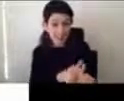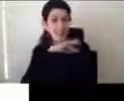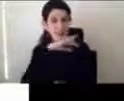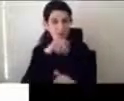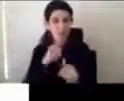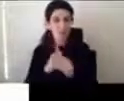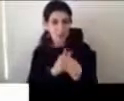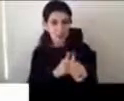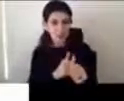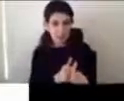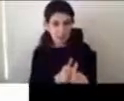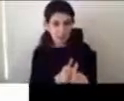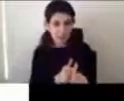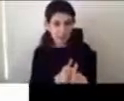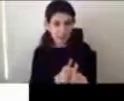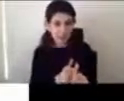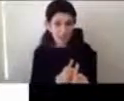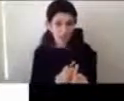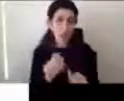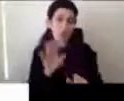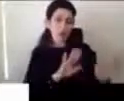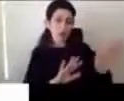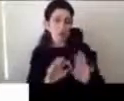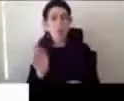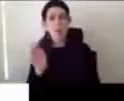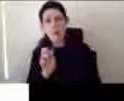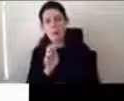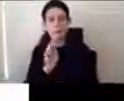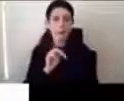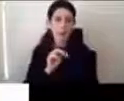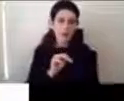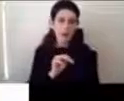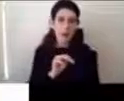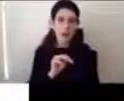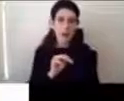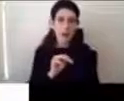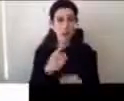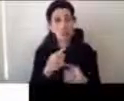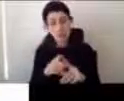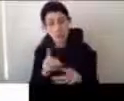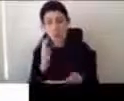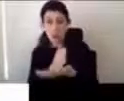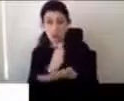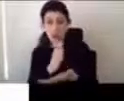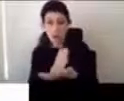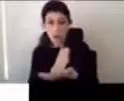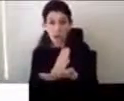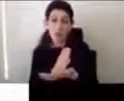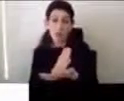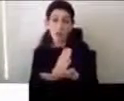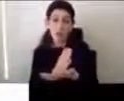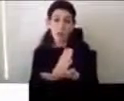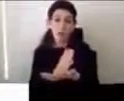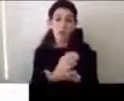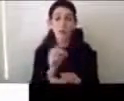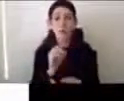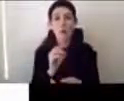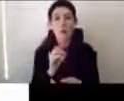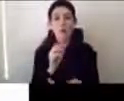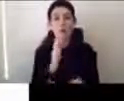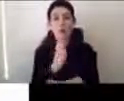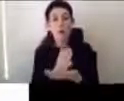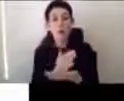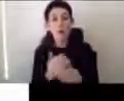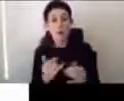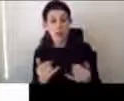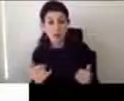sea el cuidador, padre, la madre, o puede ser en el colegio, ¿no es cierto?, en el jardín, en la parvularia, etcétera.